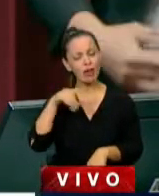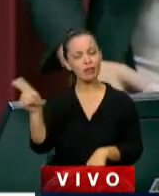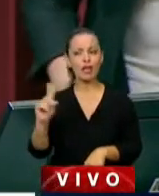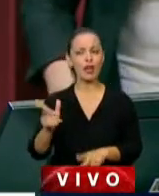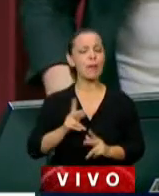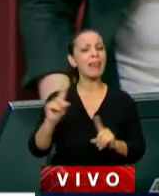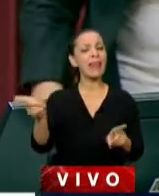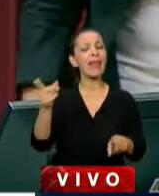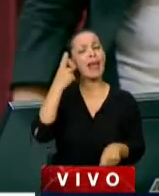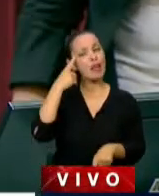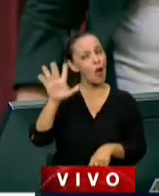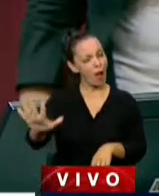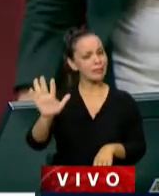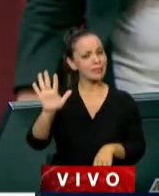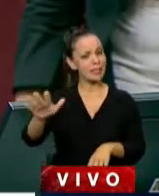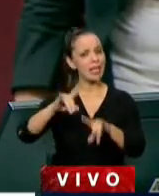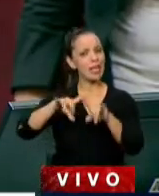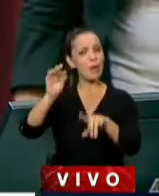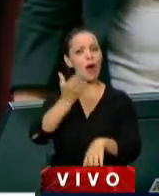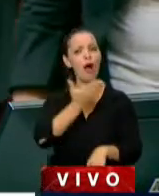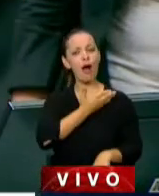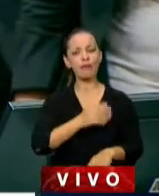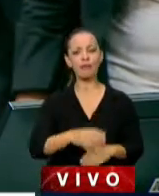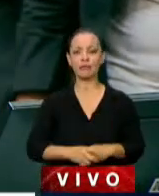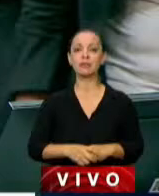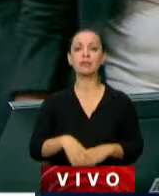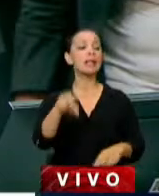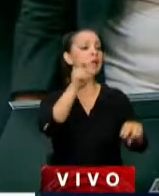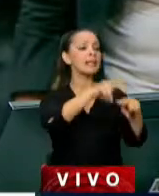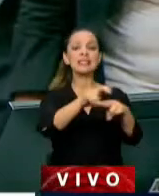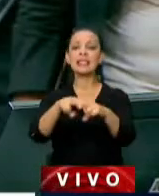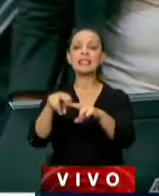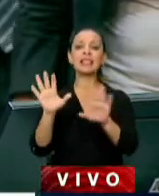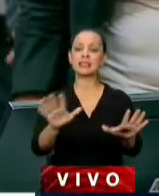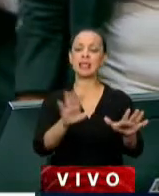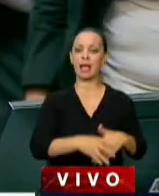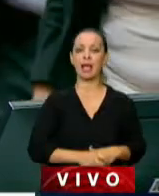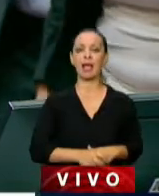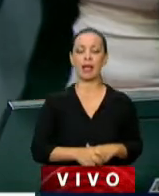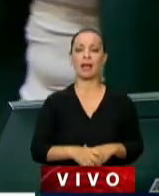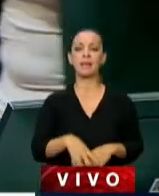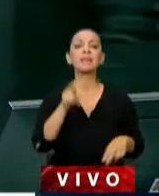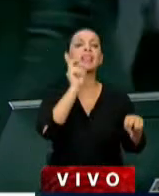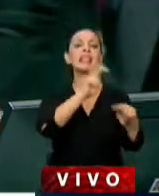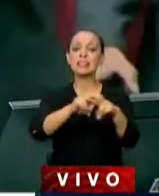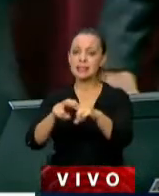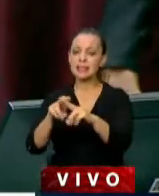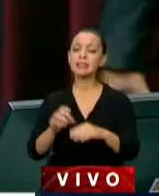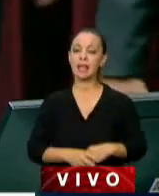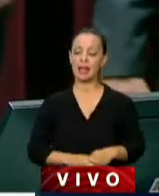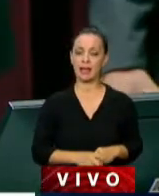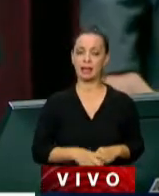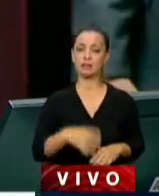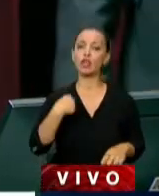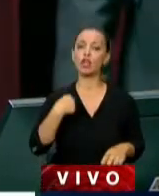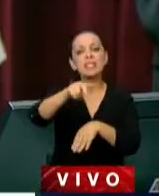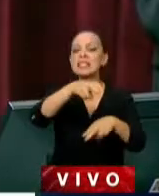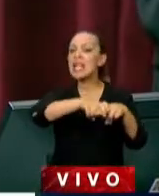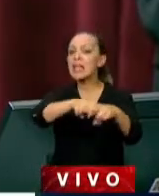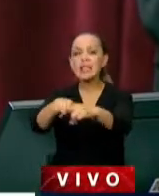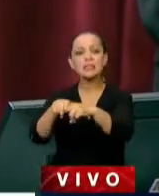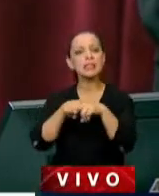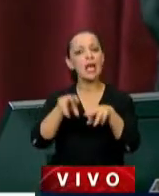cierta injerencia en la Cámara. ¿En qué quedará esto? Porque no sé si vamos a tener sesión de acá a fin de